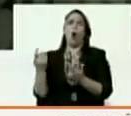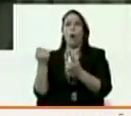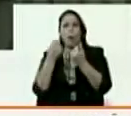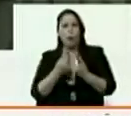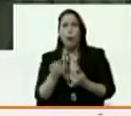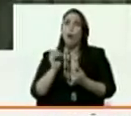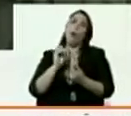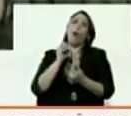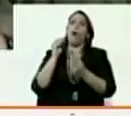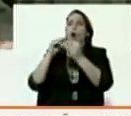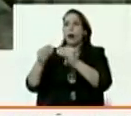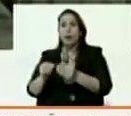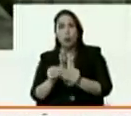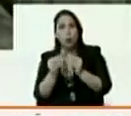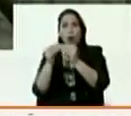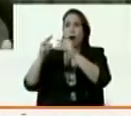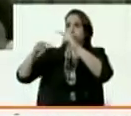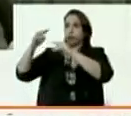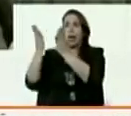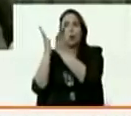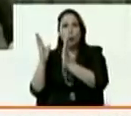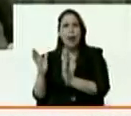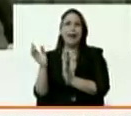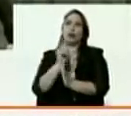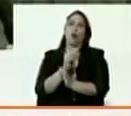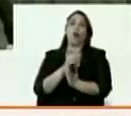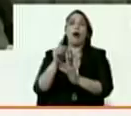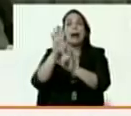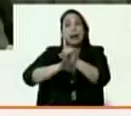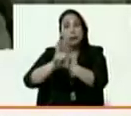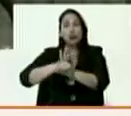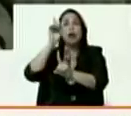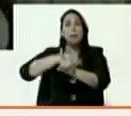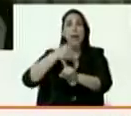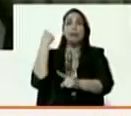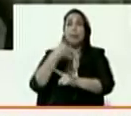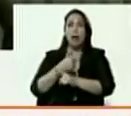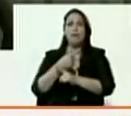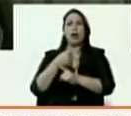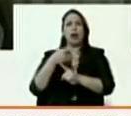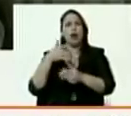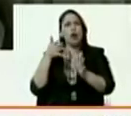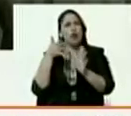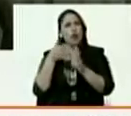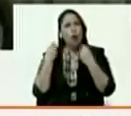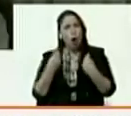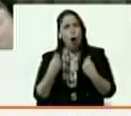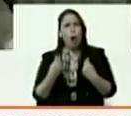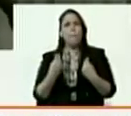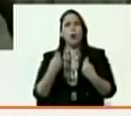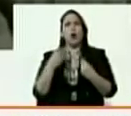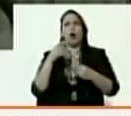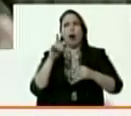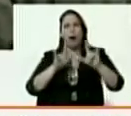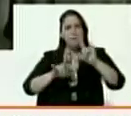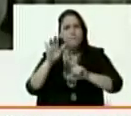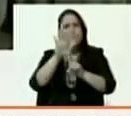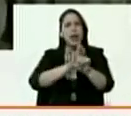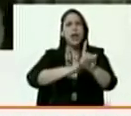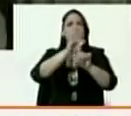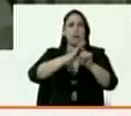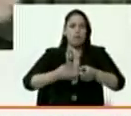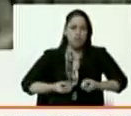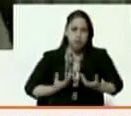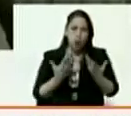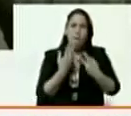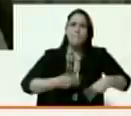financiero o arreglar una infraestructura. El cariño tiene mucho que ver con el afecto, con la parte humana, con la transmisión